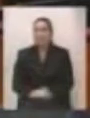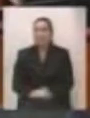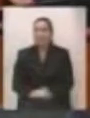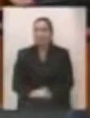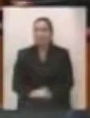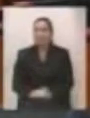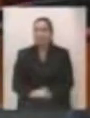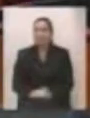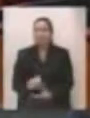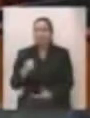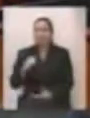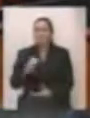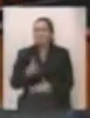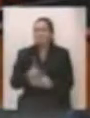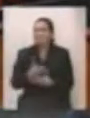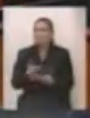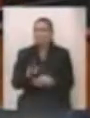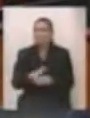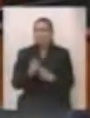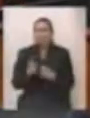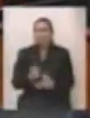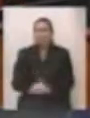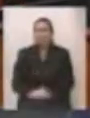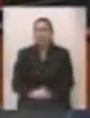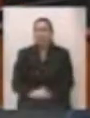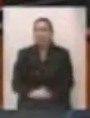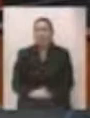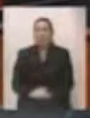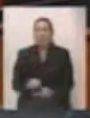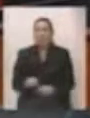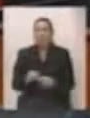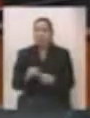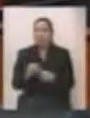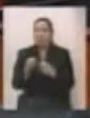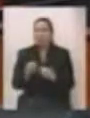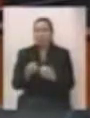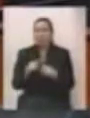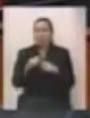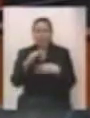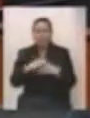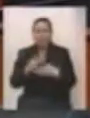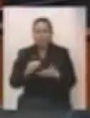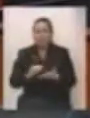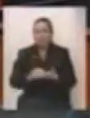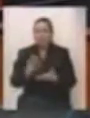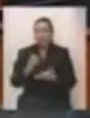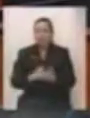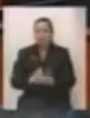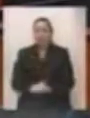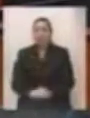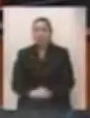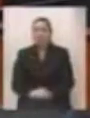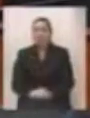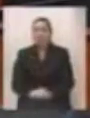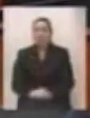funcionarios municipales tampoco se dan abasto para el control. Pero lo principal es eso, justamente las cabinas de Internet cada vez se utilizan menos. Lo